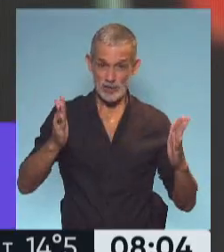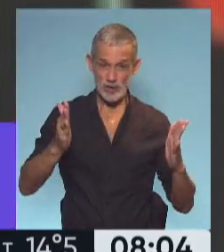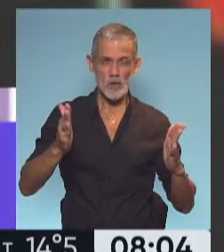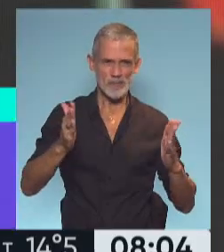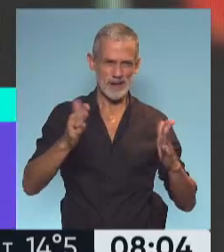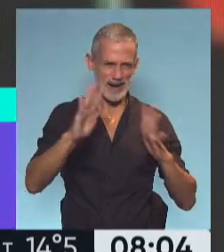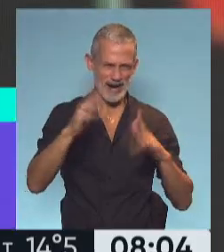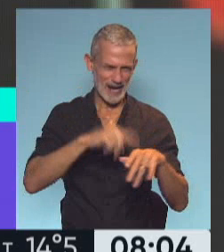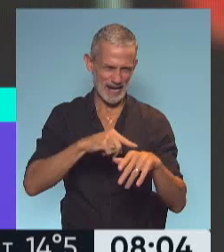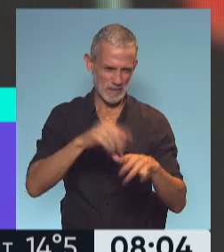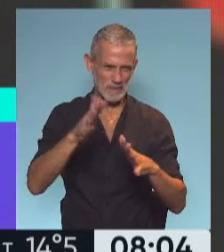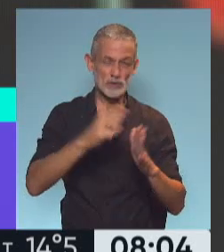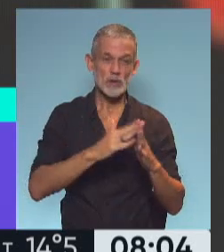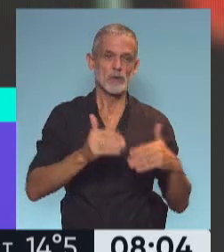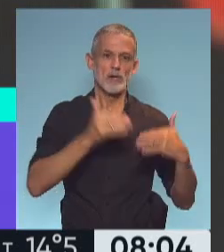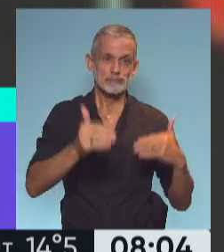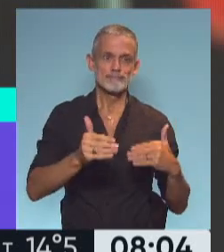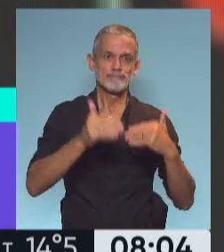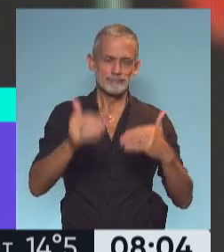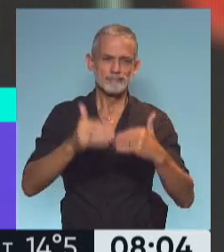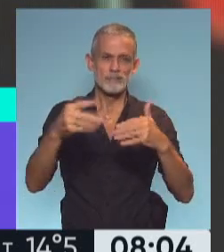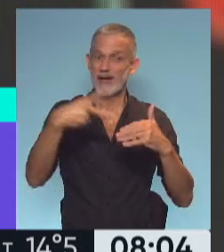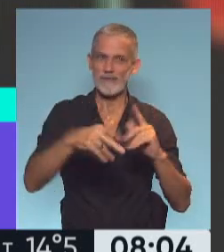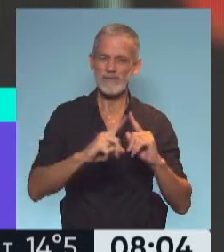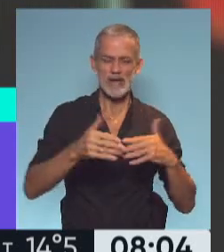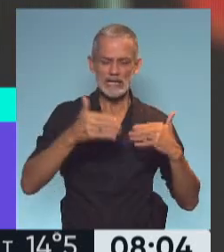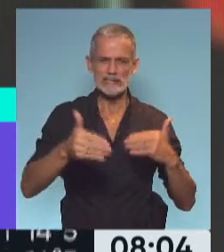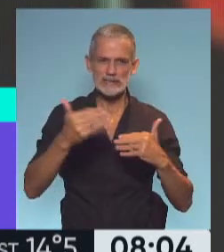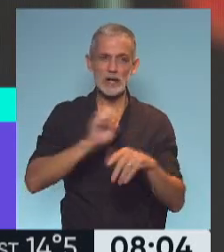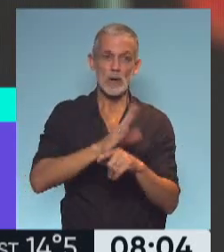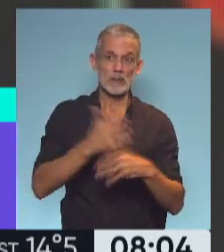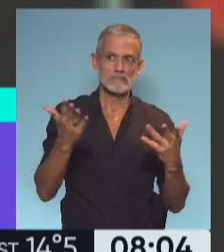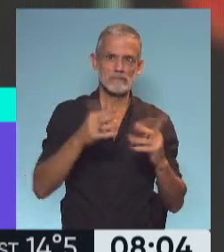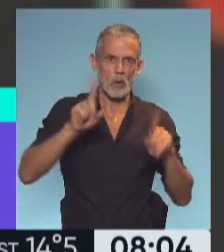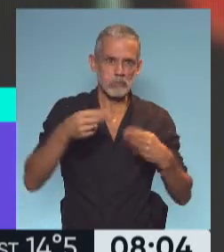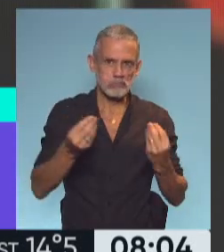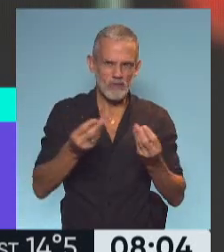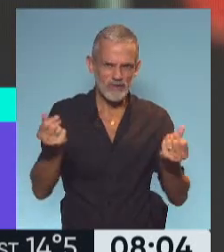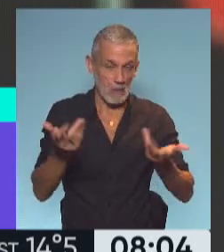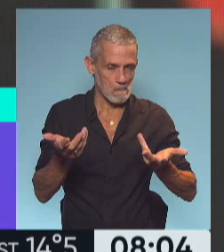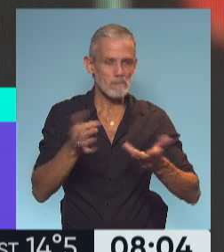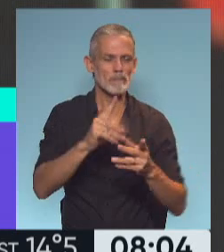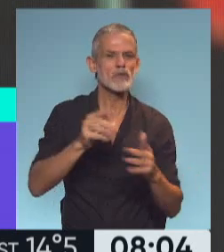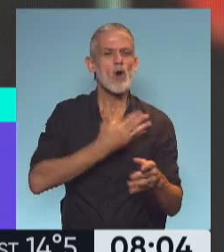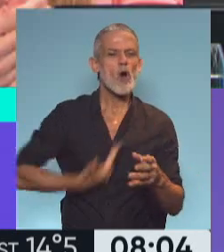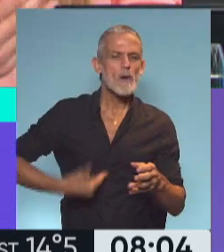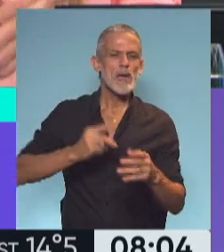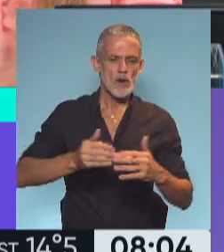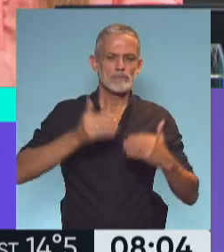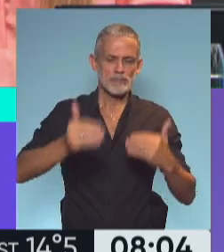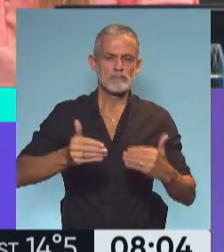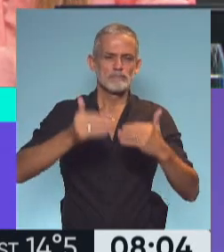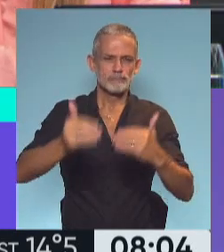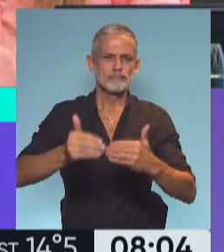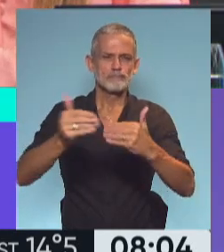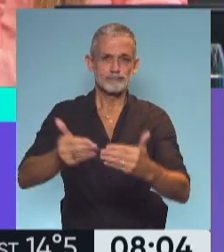esta época y que se fue prorrogando porque justamente la pandemia nadie sabe cuándo va a terminar, entonces el gobierno fue